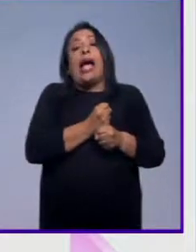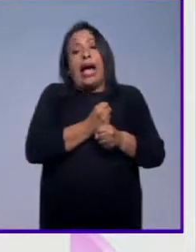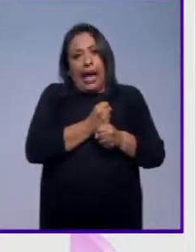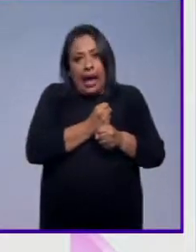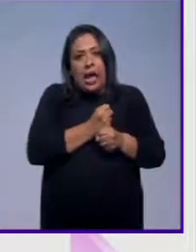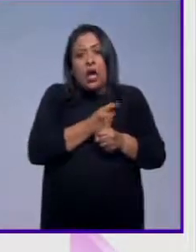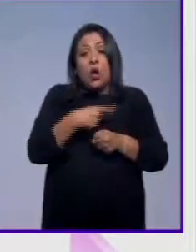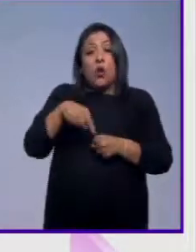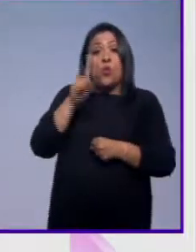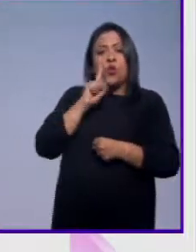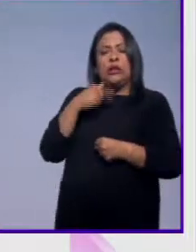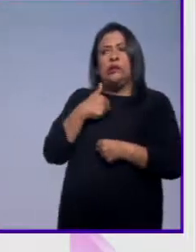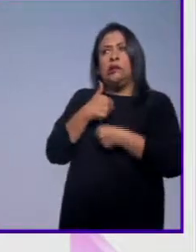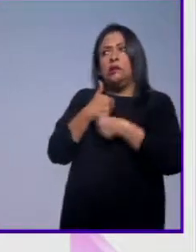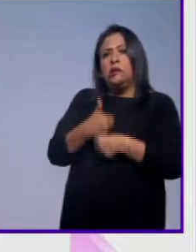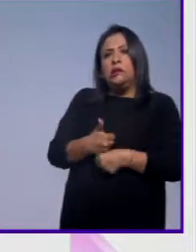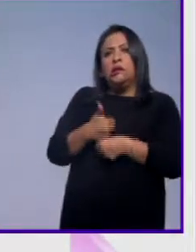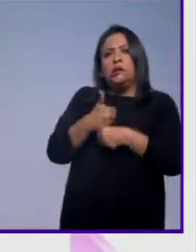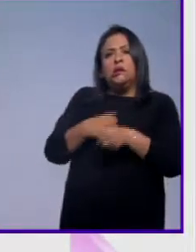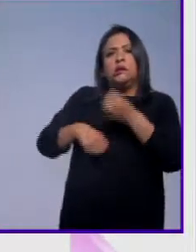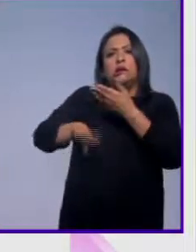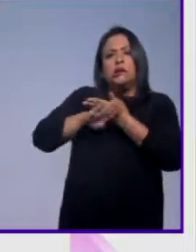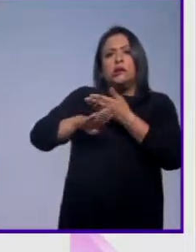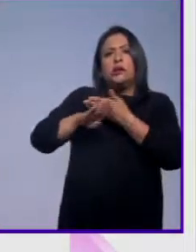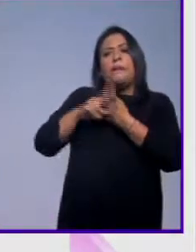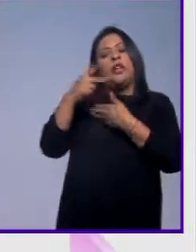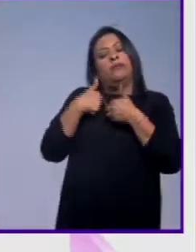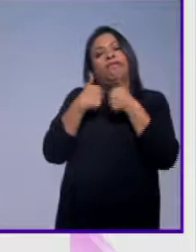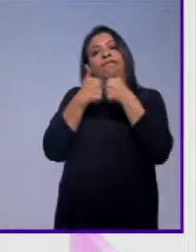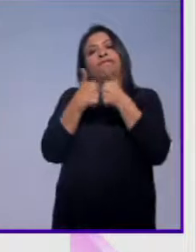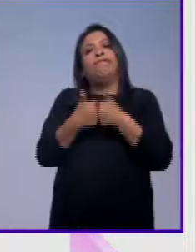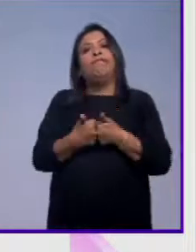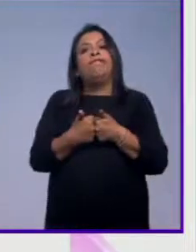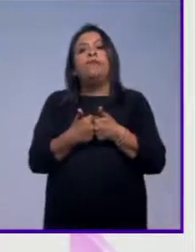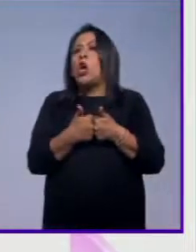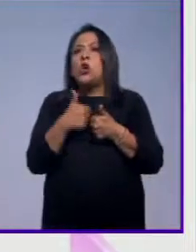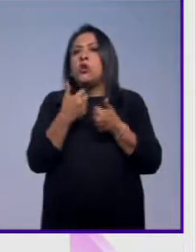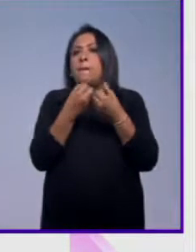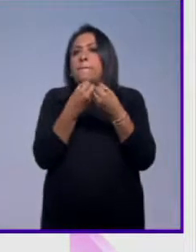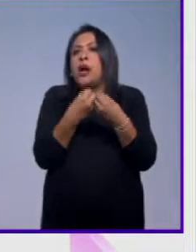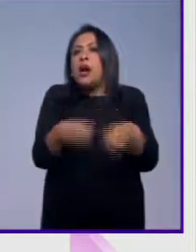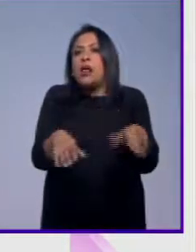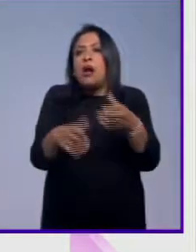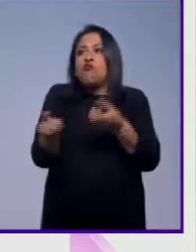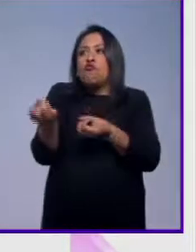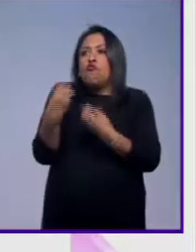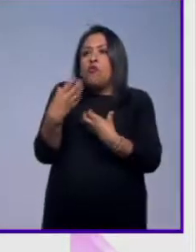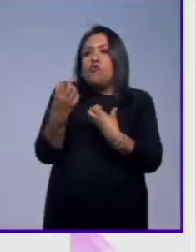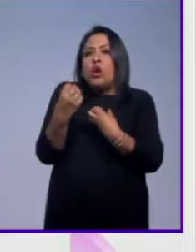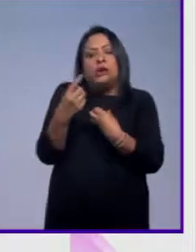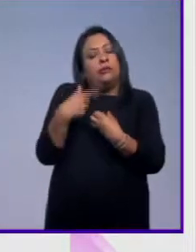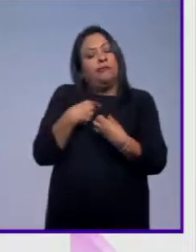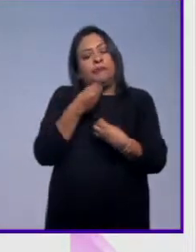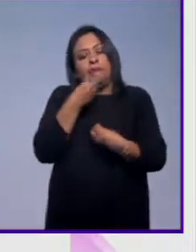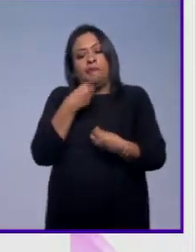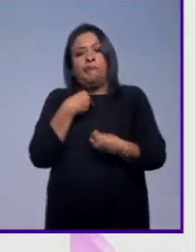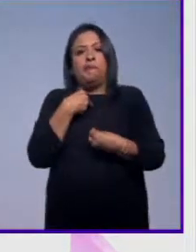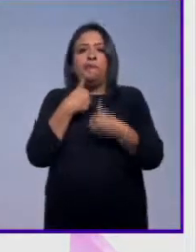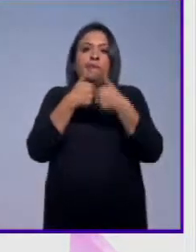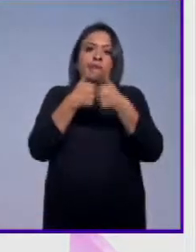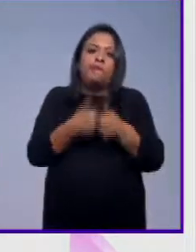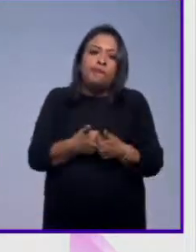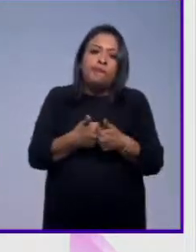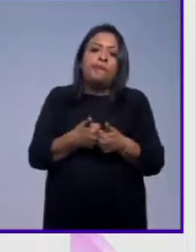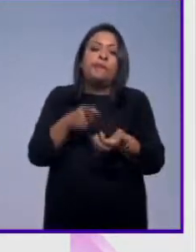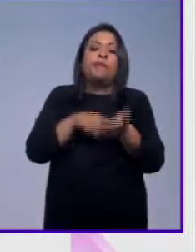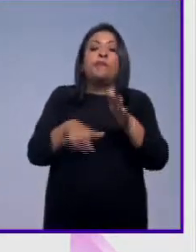ella sufre esa violencia y a su vez no se quiere ir porque no no quiere perder los privilegios económicos y se queda atrapada en un contexto